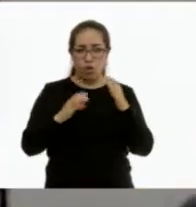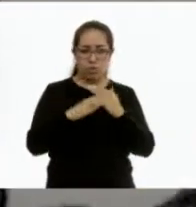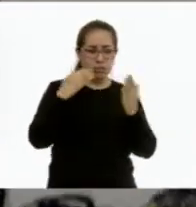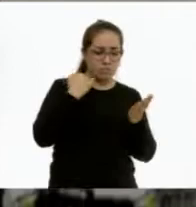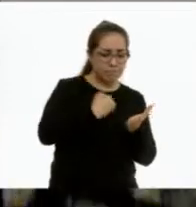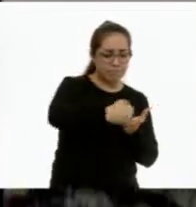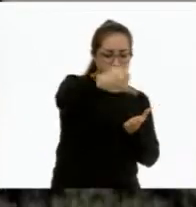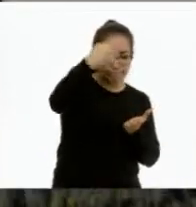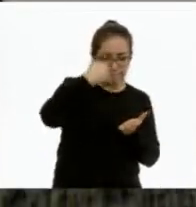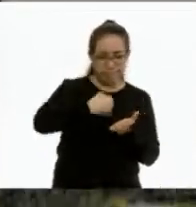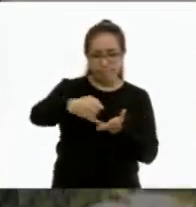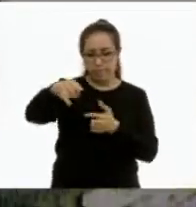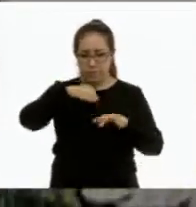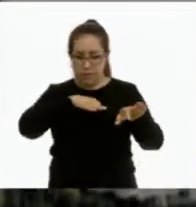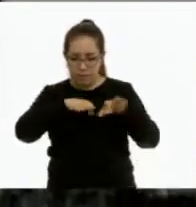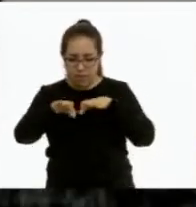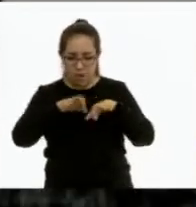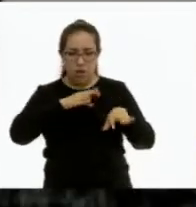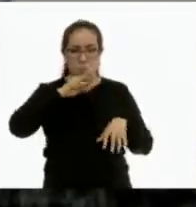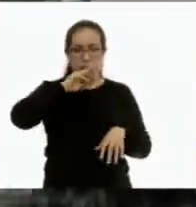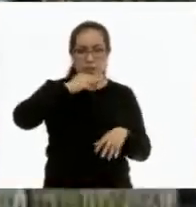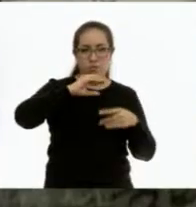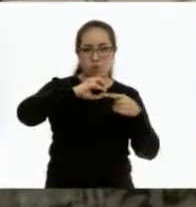frijol, el guaje y el zapote.